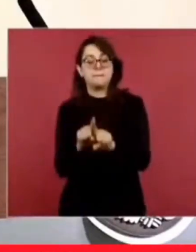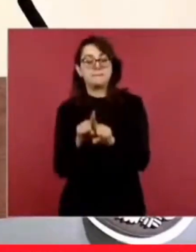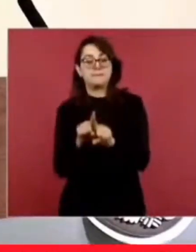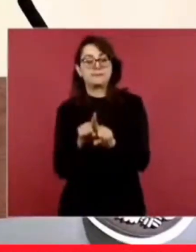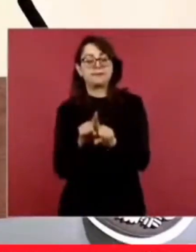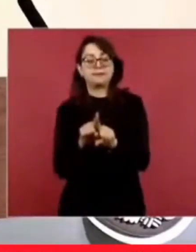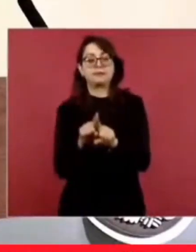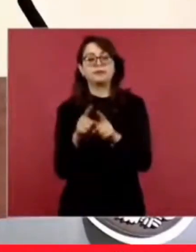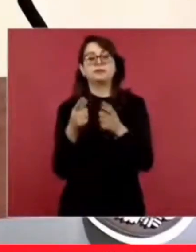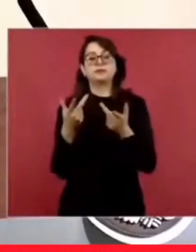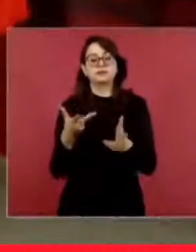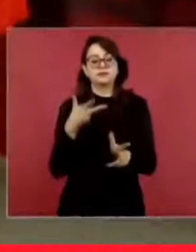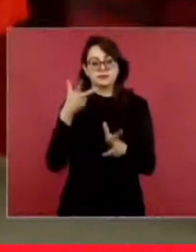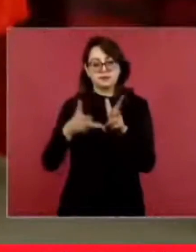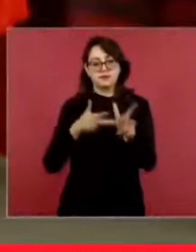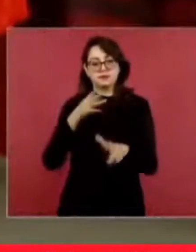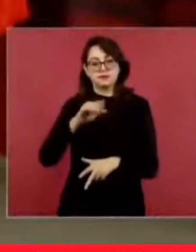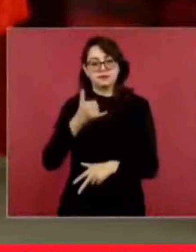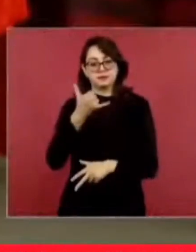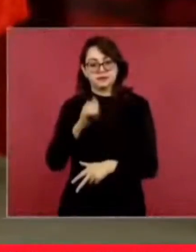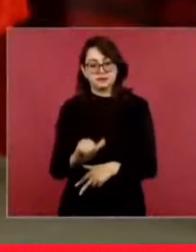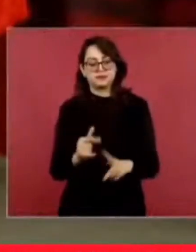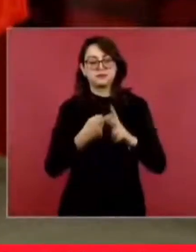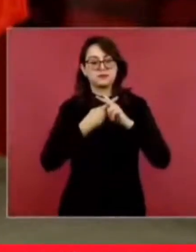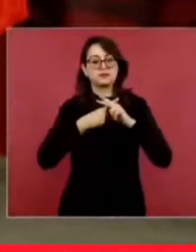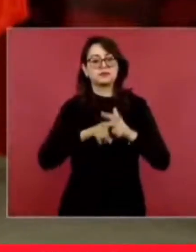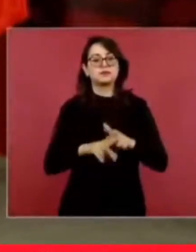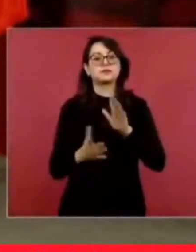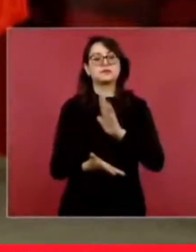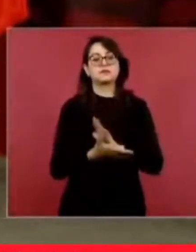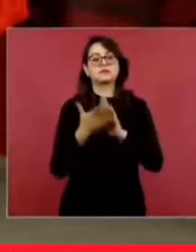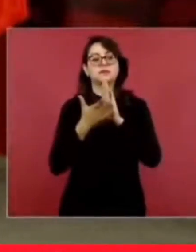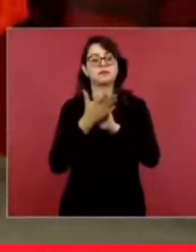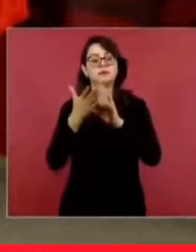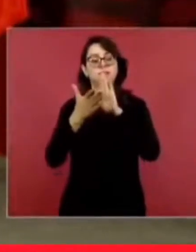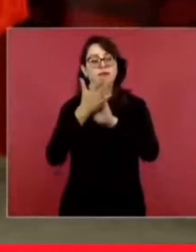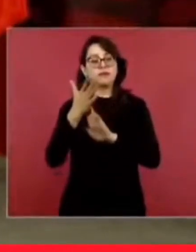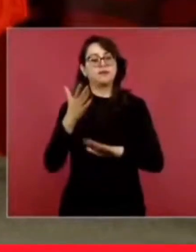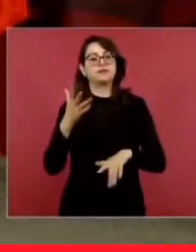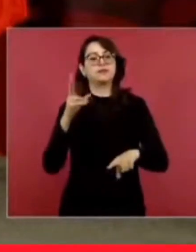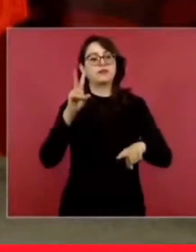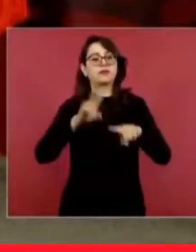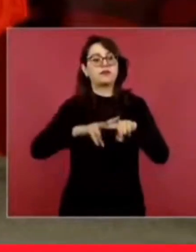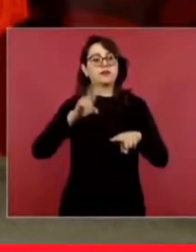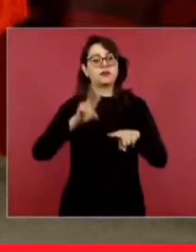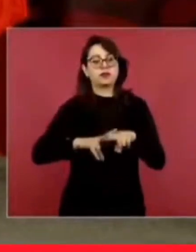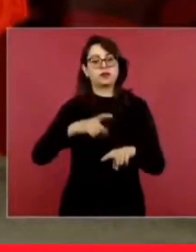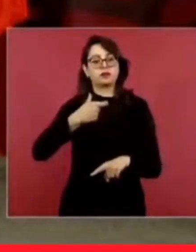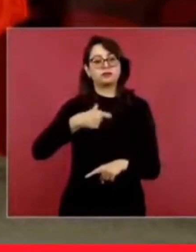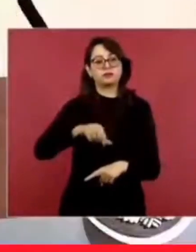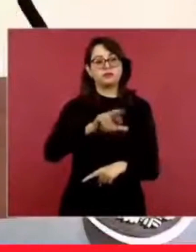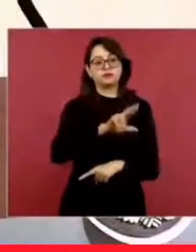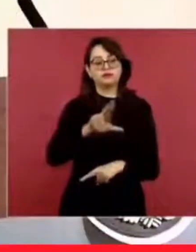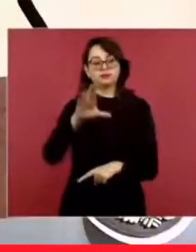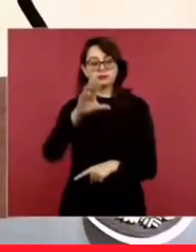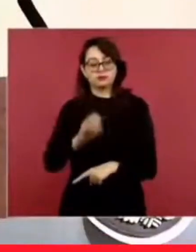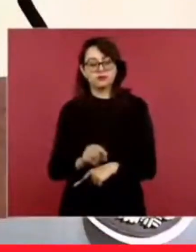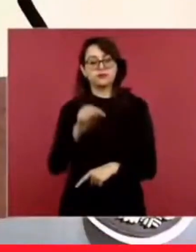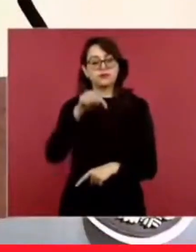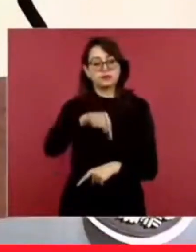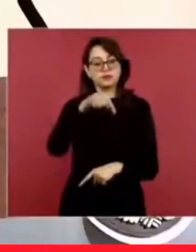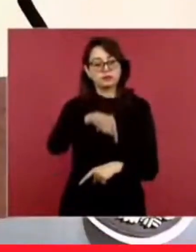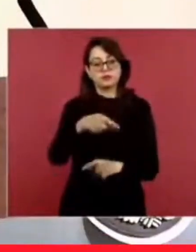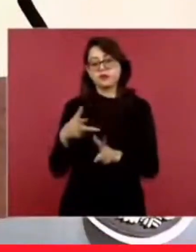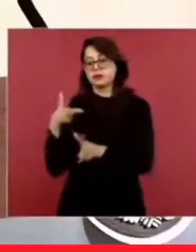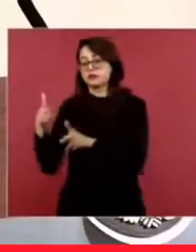obra del tren maya hemos comenzado a construir el parque quintana roo ahí podrán visitar las y los pasajeros